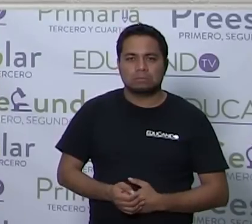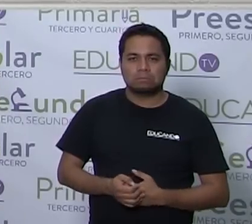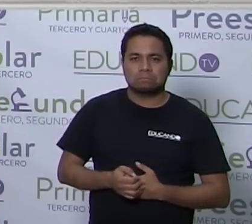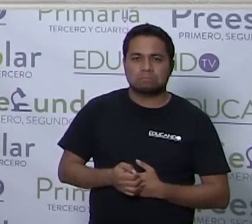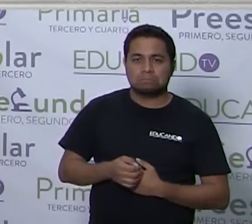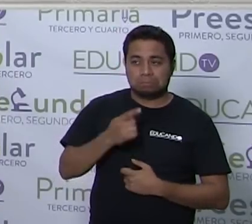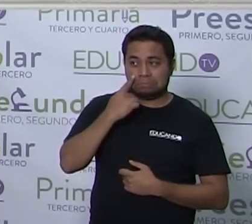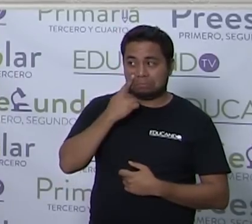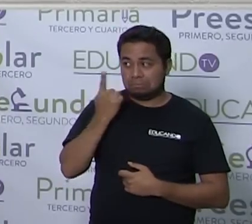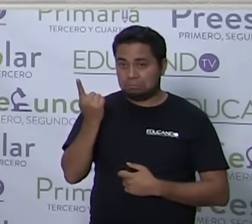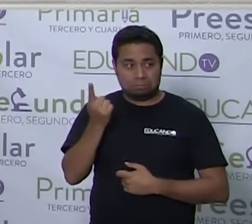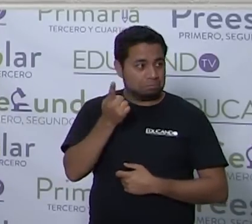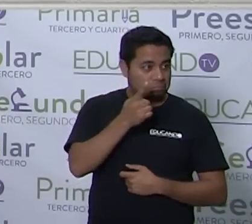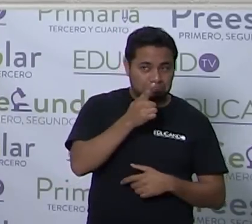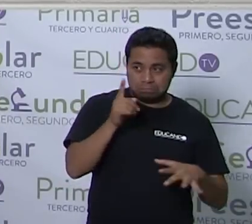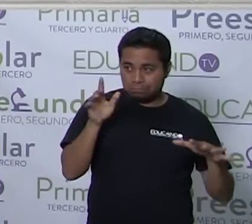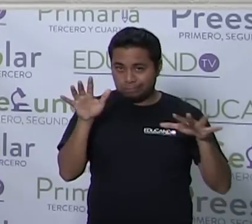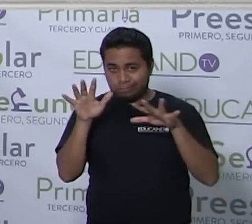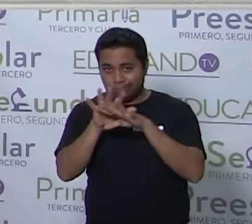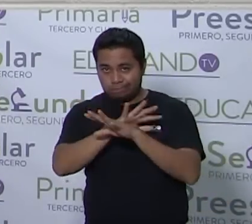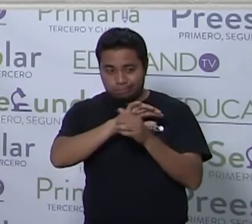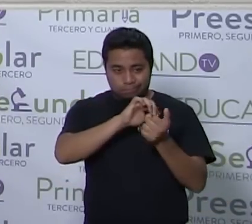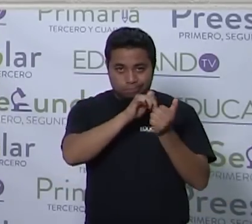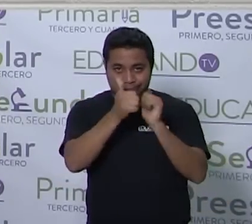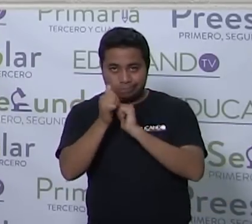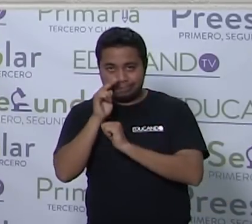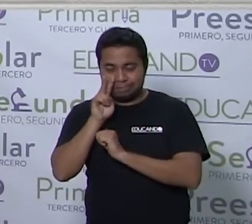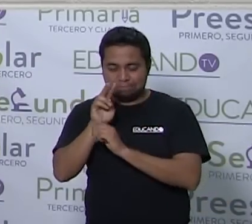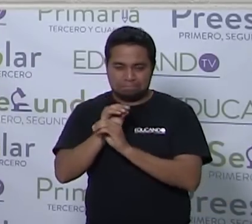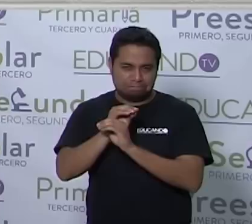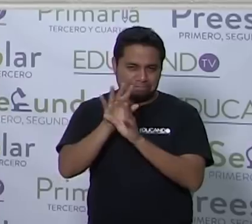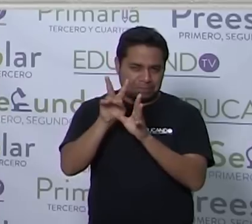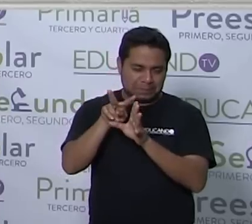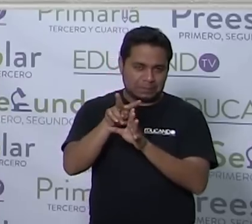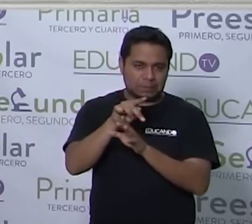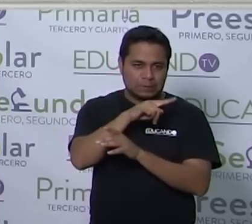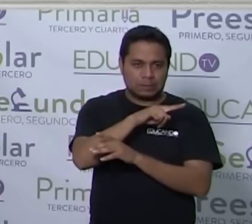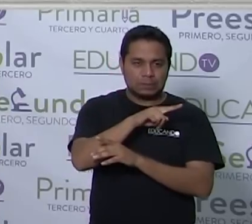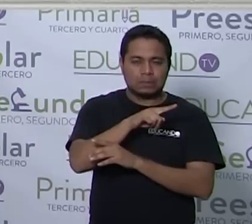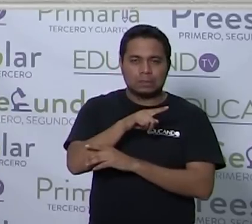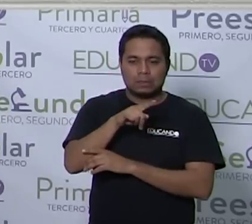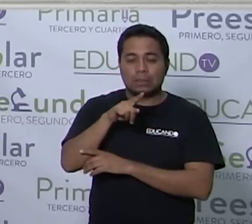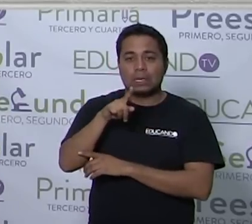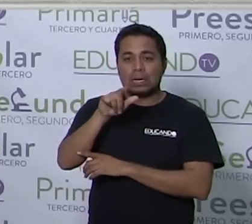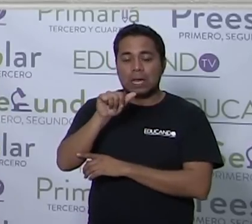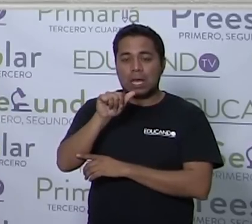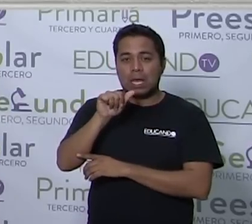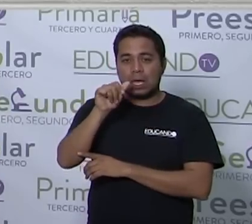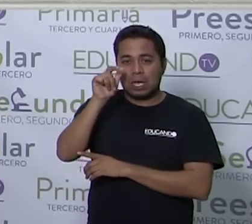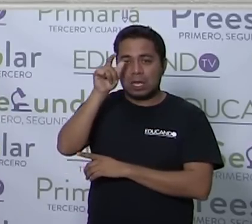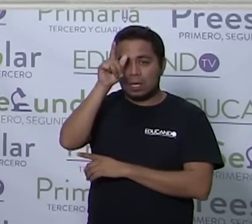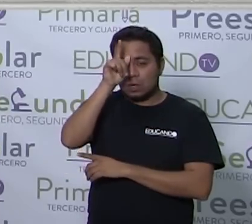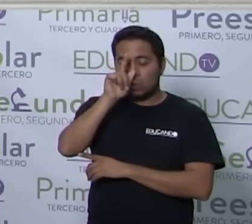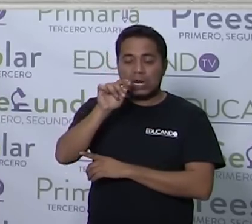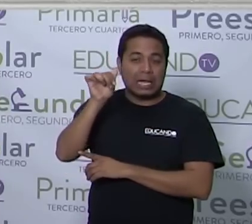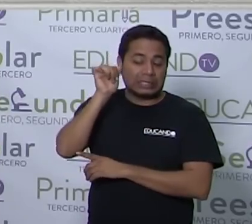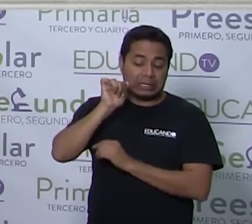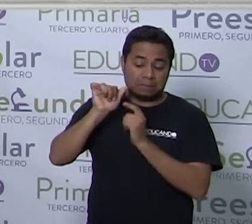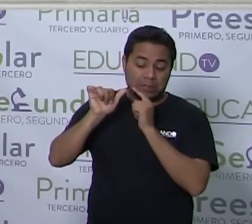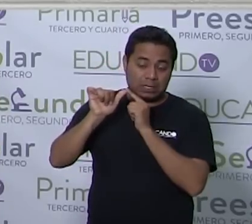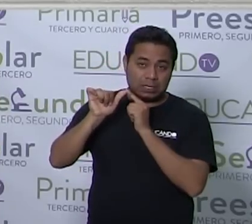¿Observaron el cambio? Está muy claro, ¿verdad? Fíjense bien, la luna siempre es un